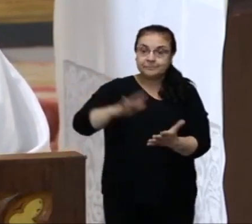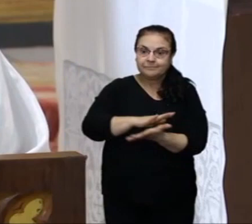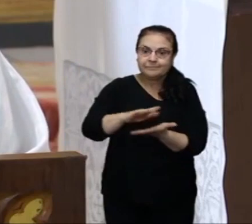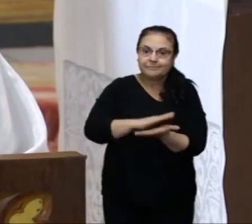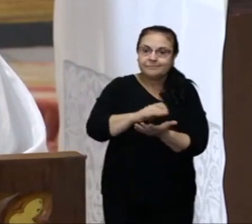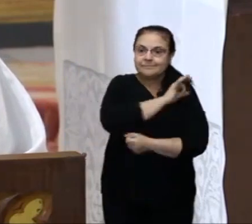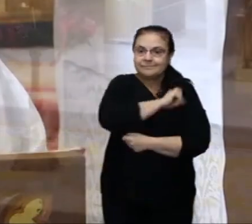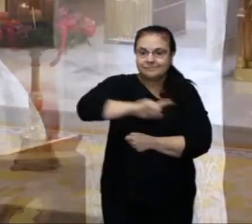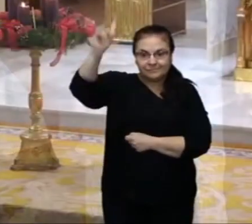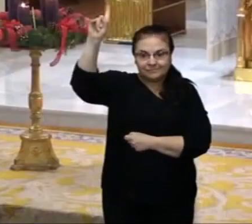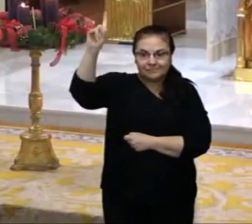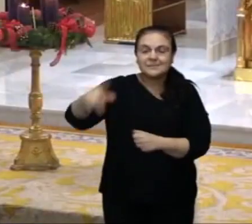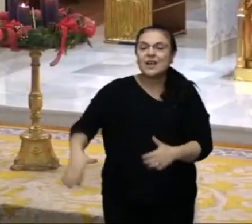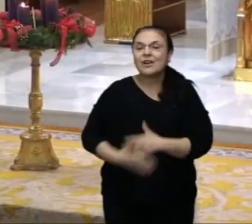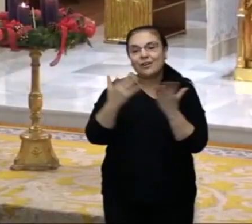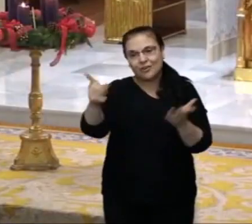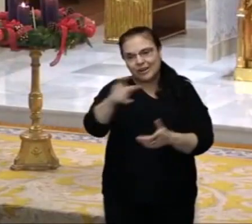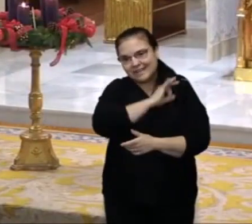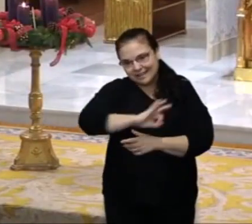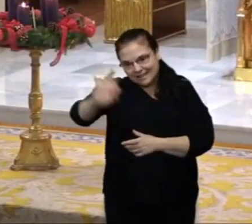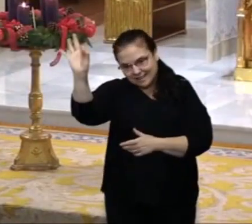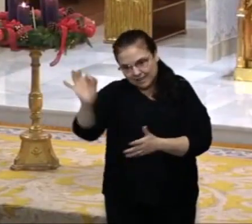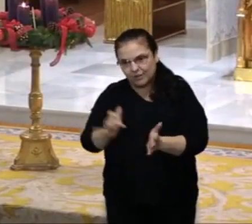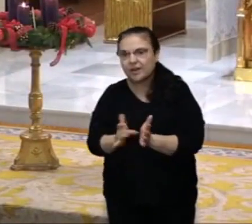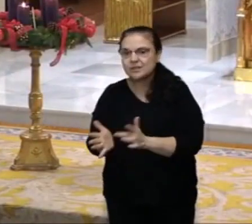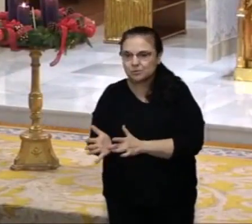Palabra del Señor.